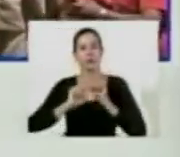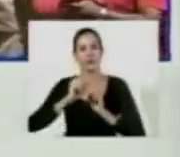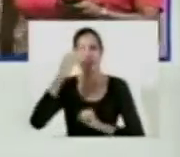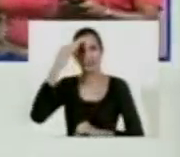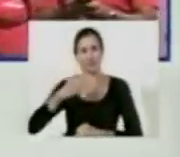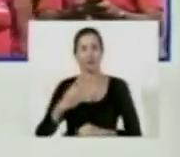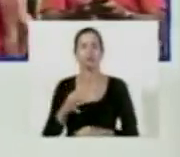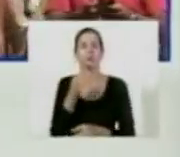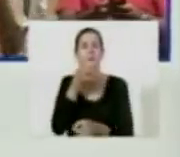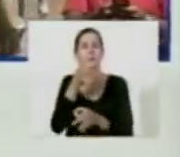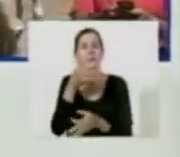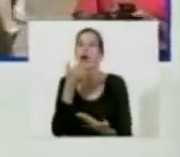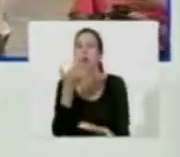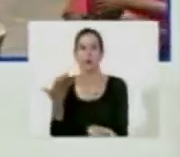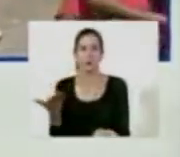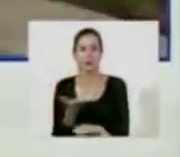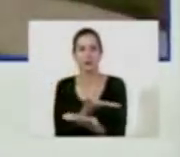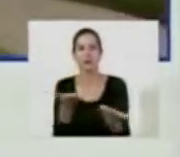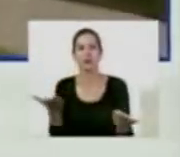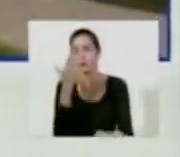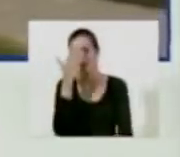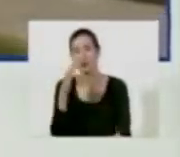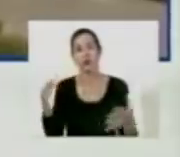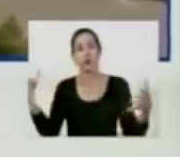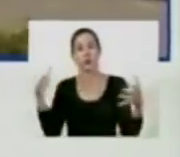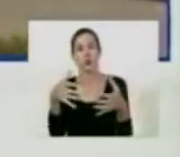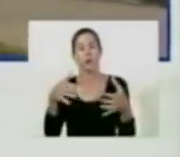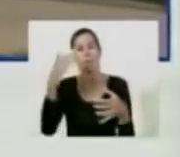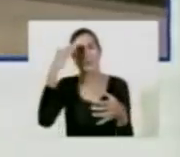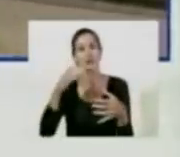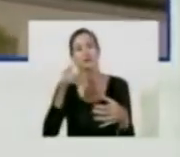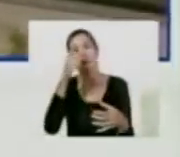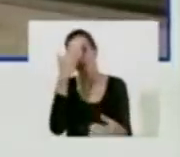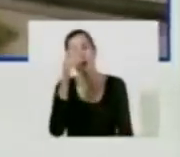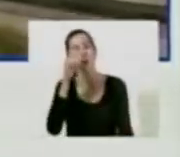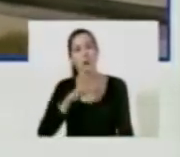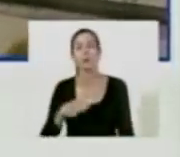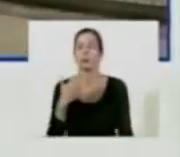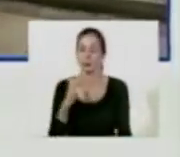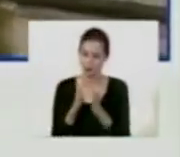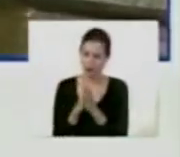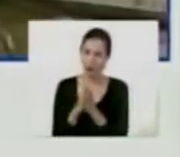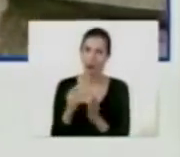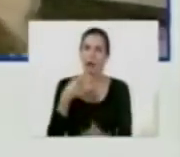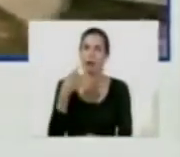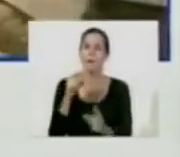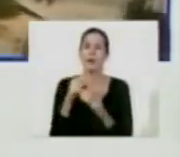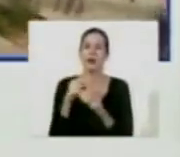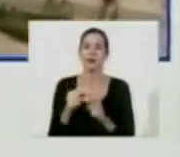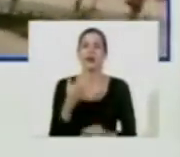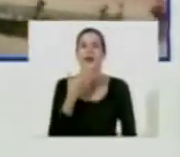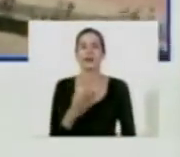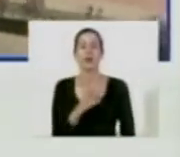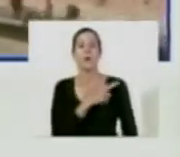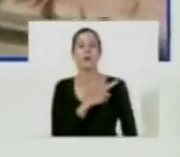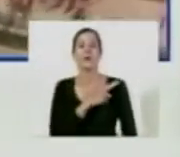la Defensa, a toda nuestra Fuerza Armada y a todo nuestro pueblo. Por favor, general en jefe. Bueno, muchas gracias, mi comandante en jefe. Bueno,